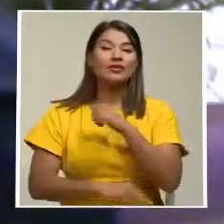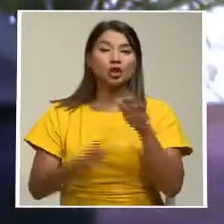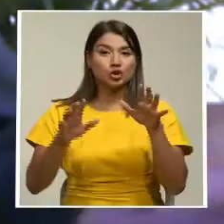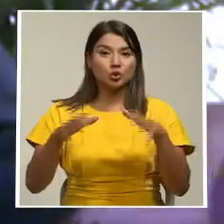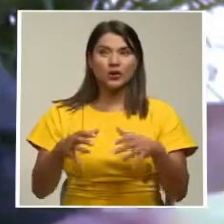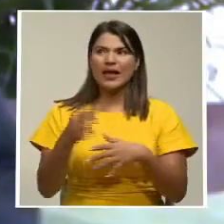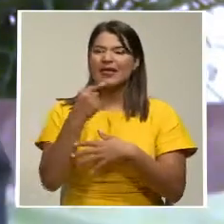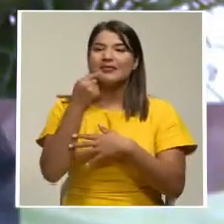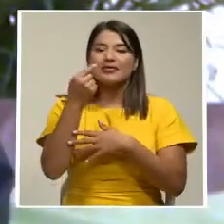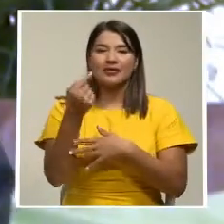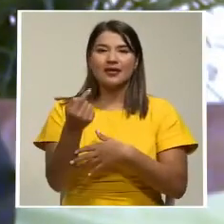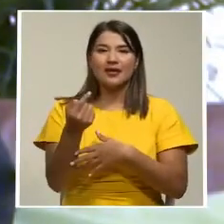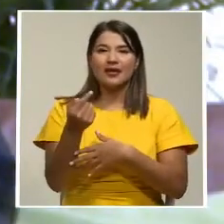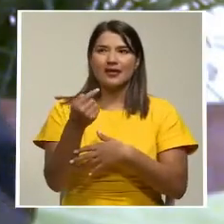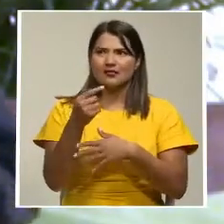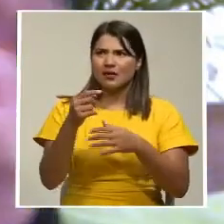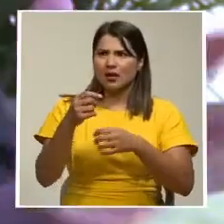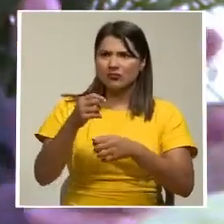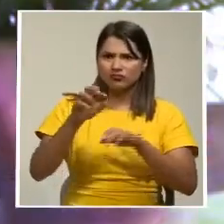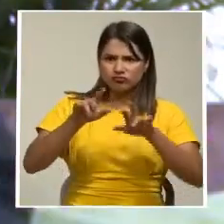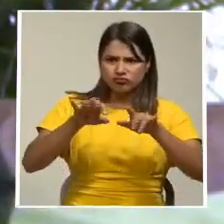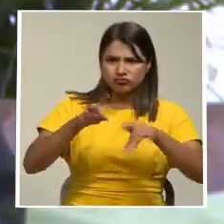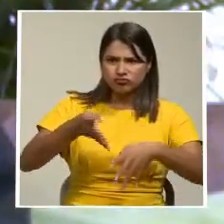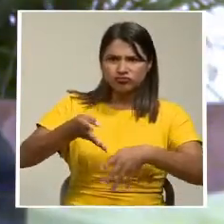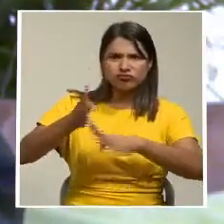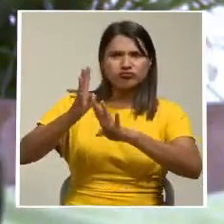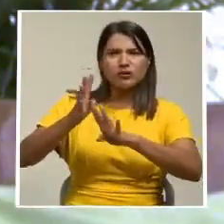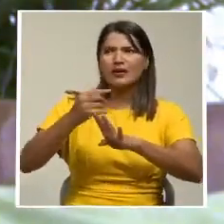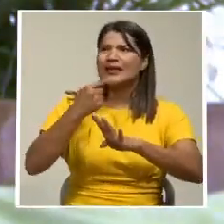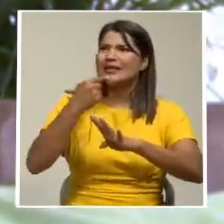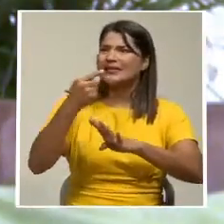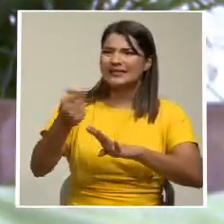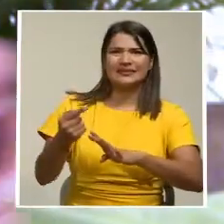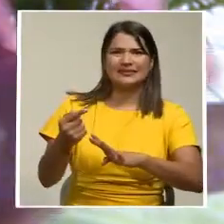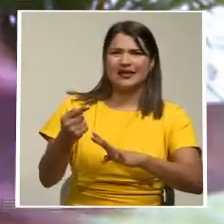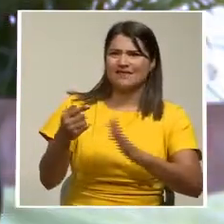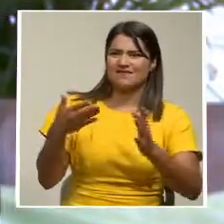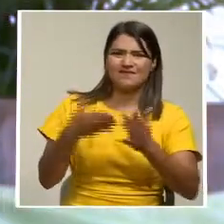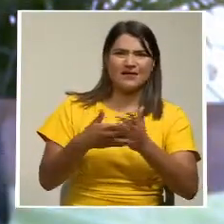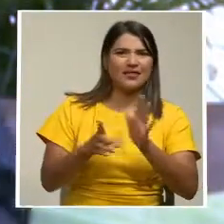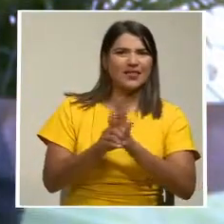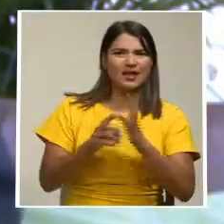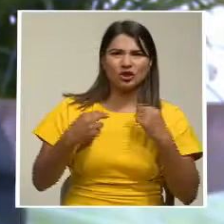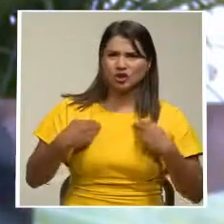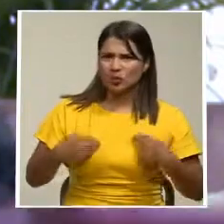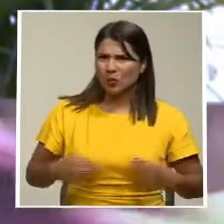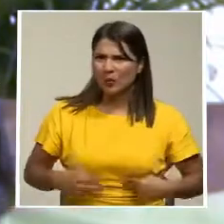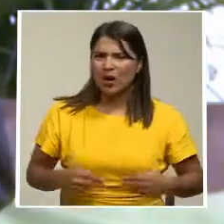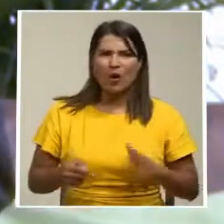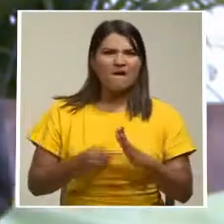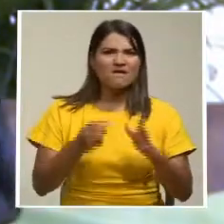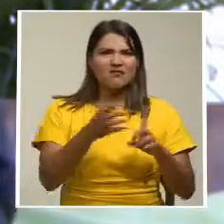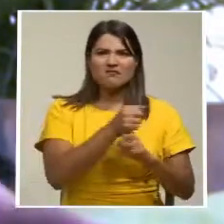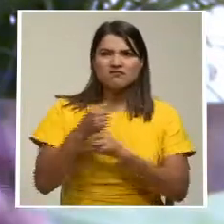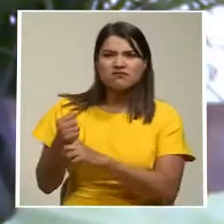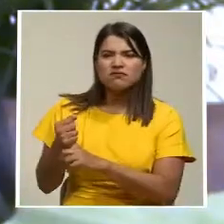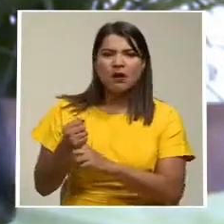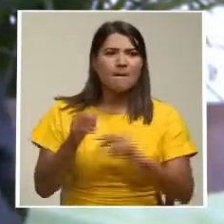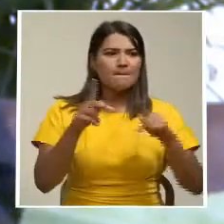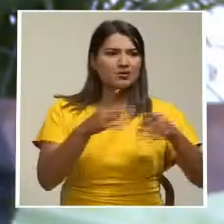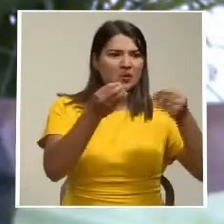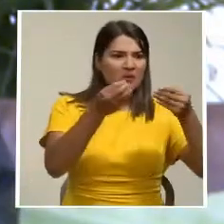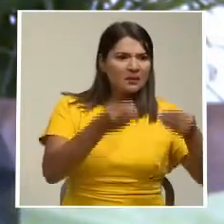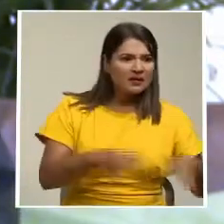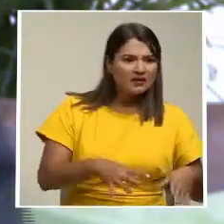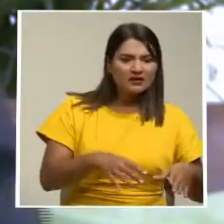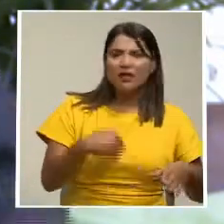tipo de crímenes, vejaciones terribles a los derechos humanos, incluyendo secuestros express, gente que desaparecía, que aparecía en la